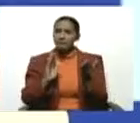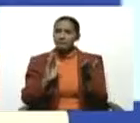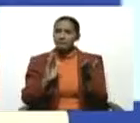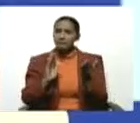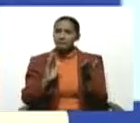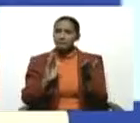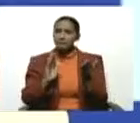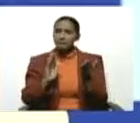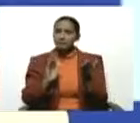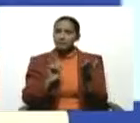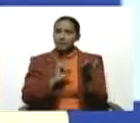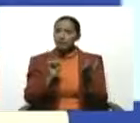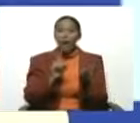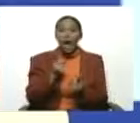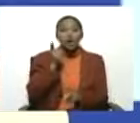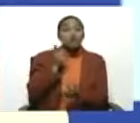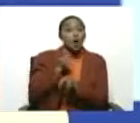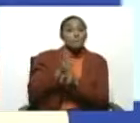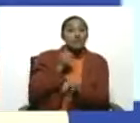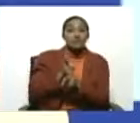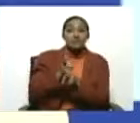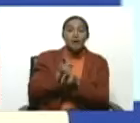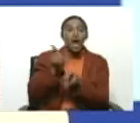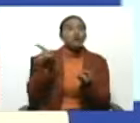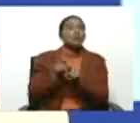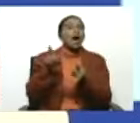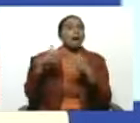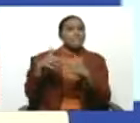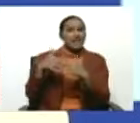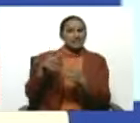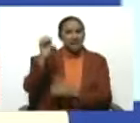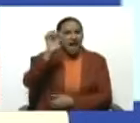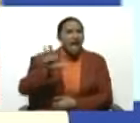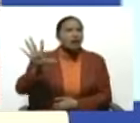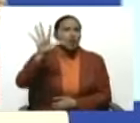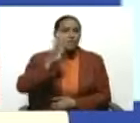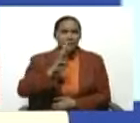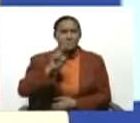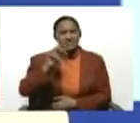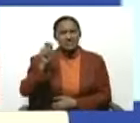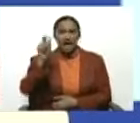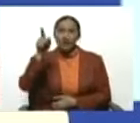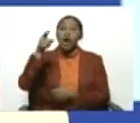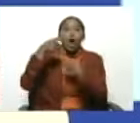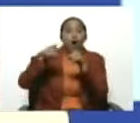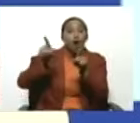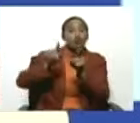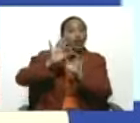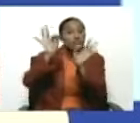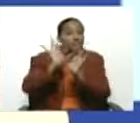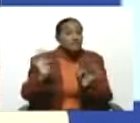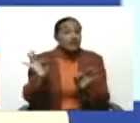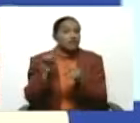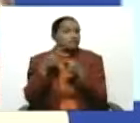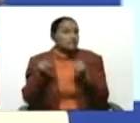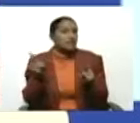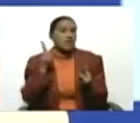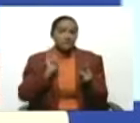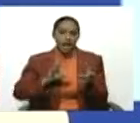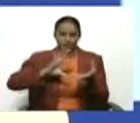competitiva como las empresas británicas no vamos a crecer porque ese es otro otra realidad en ese caso tien que